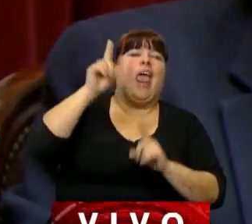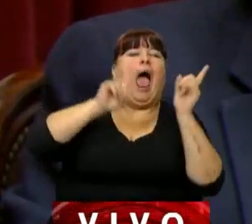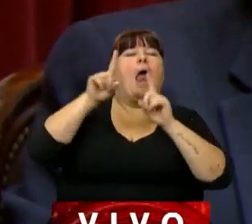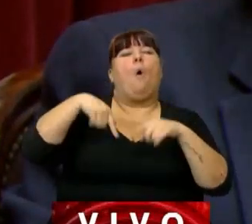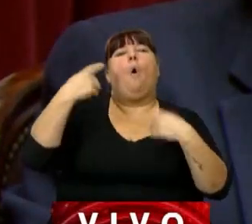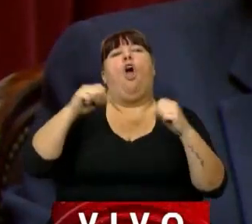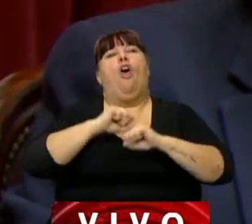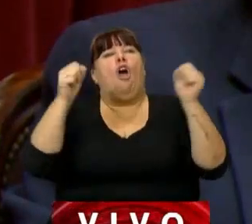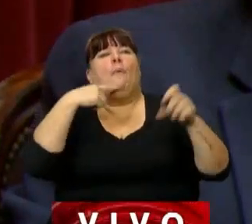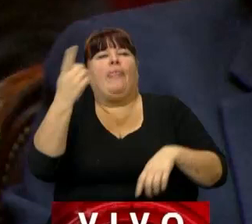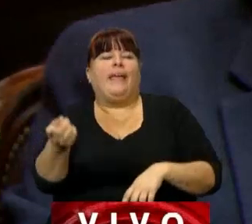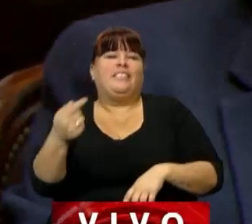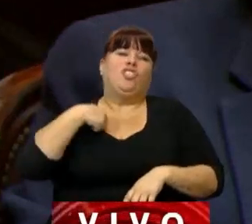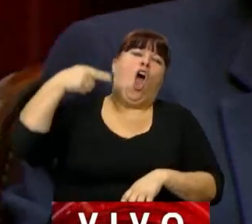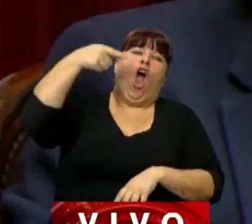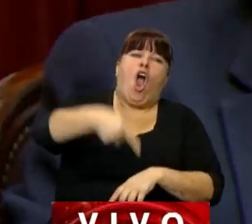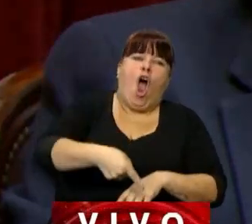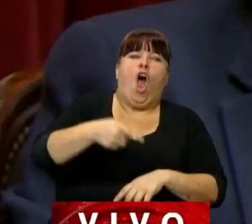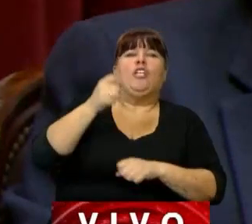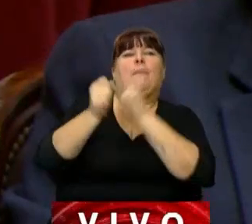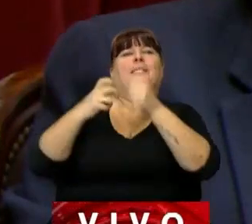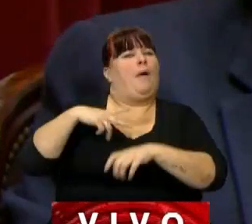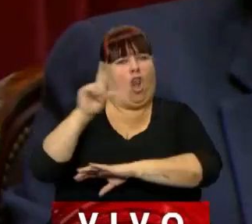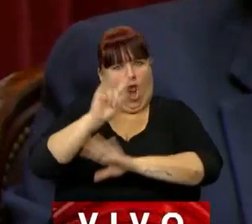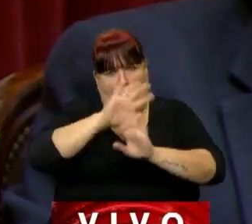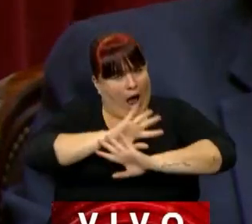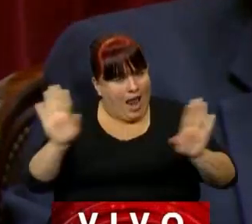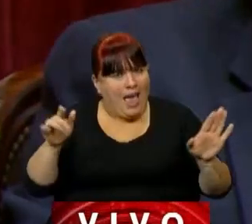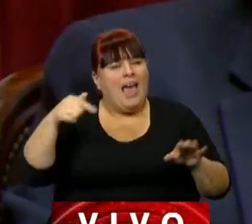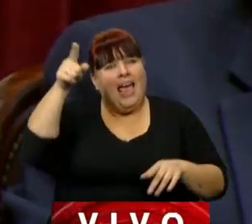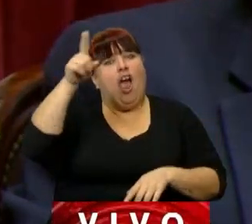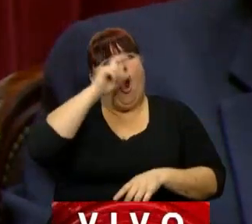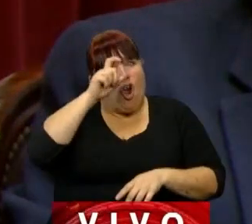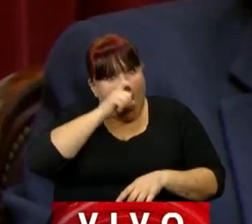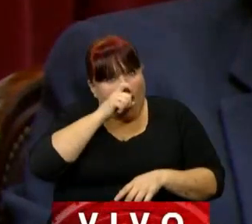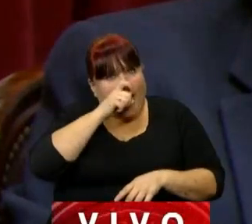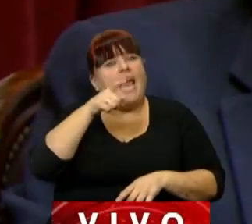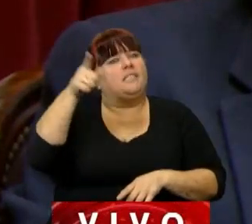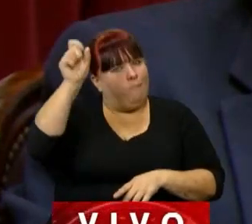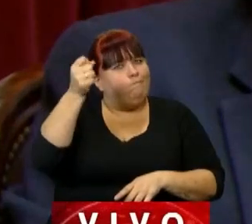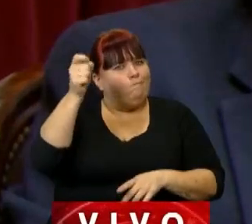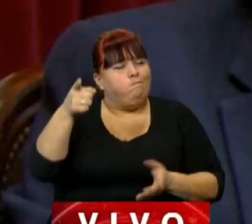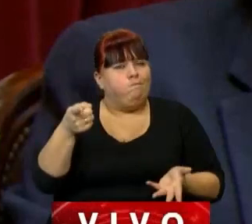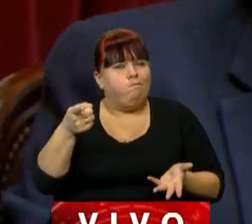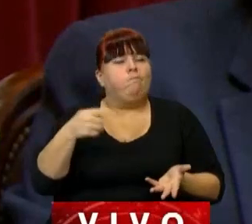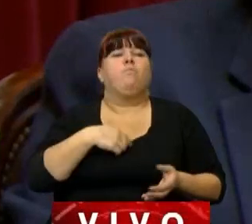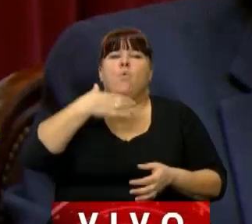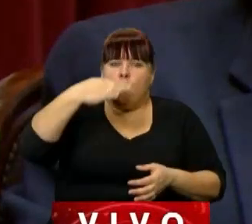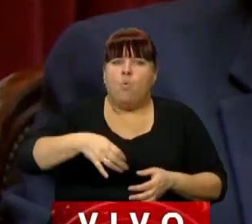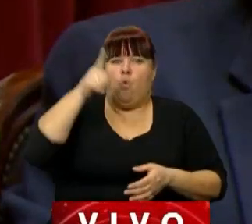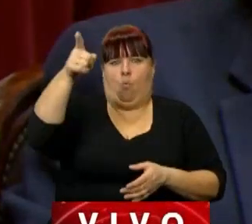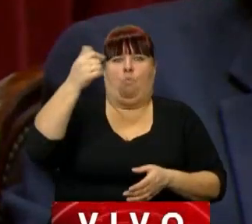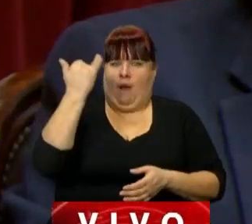trasnochado después diga de que estoy en contra de la actividad privada, al contrario. En Corrientes lo practicamos, lo ejercemos,